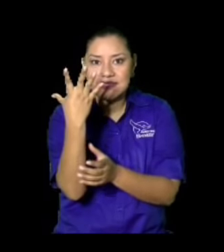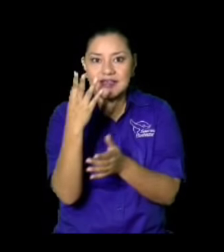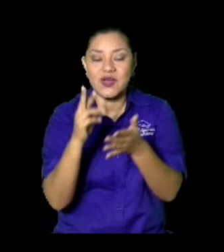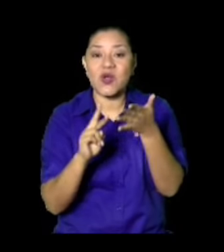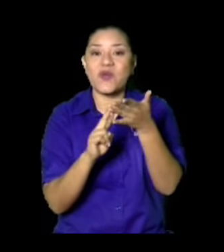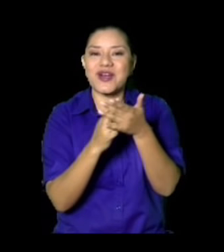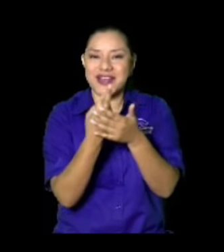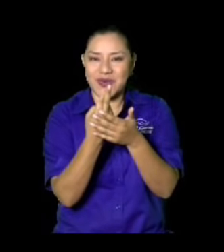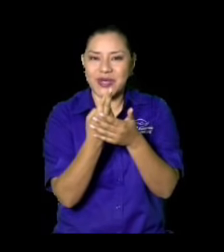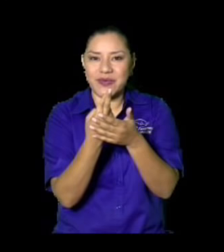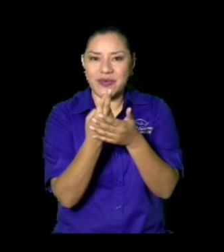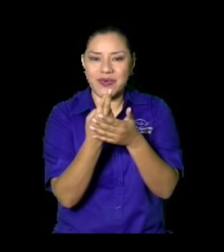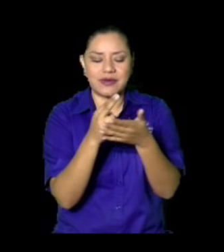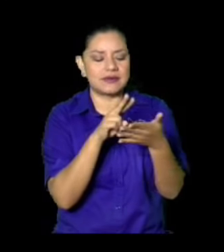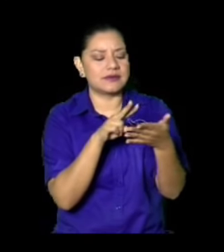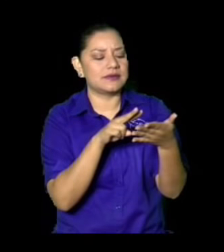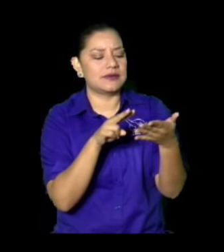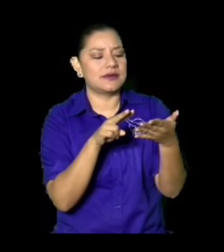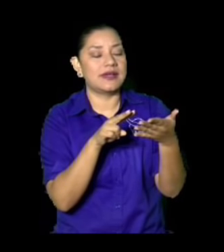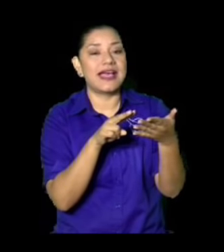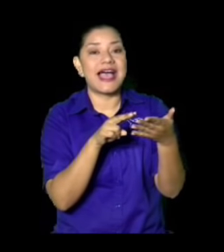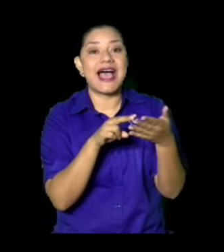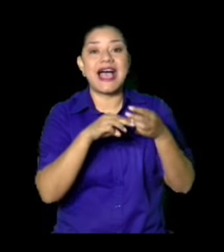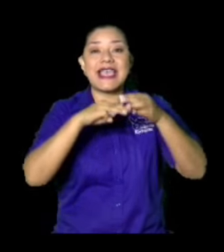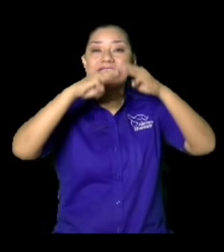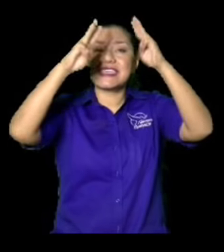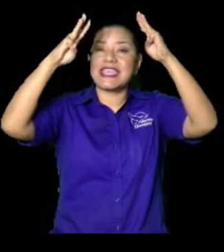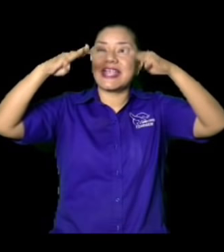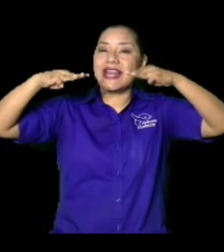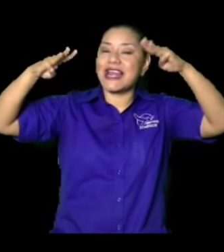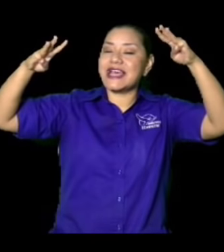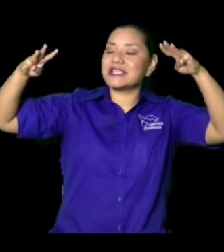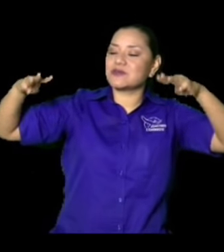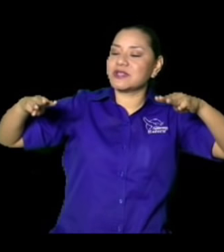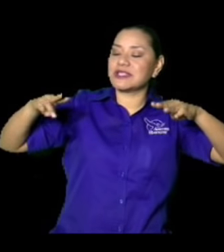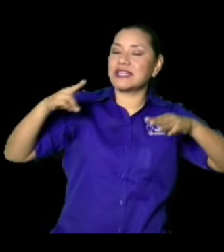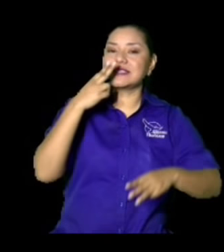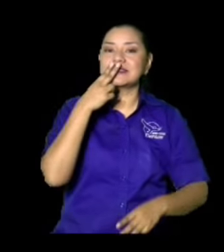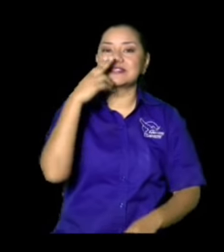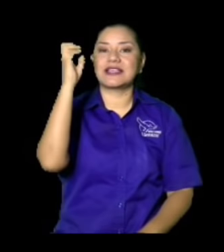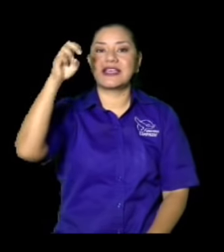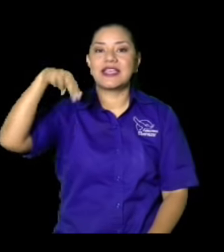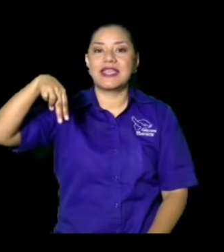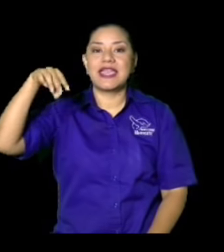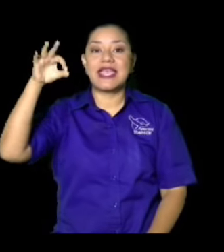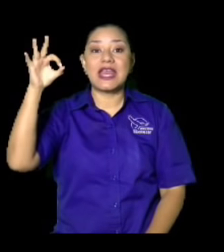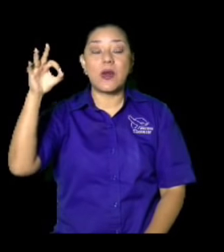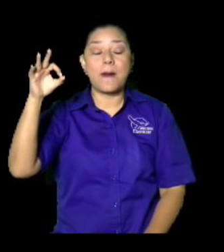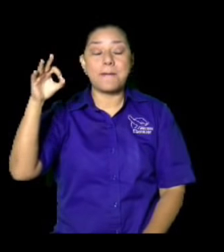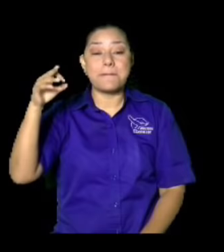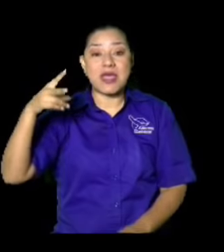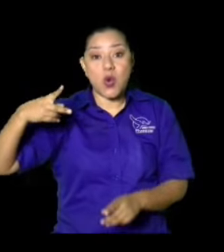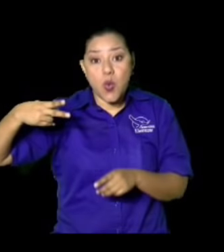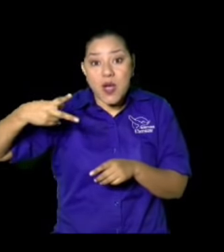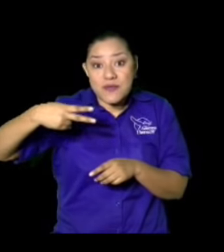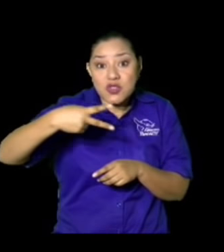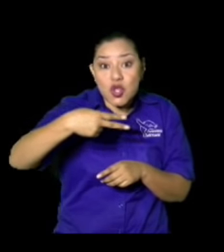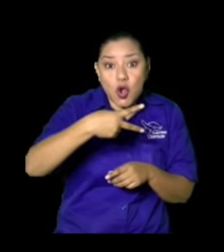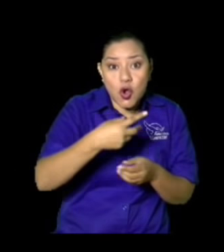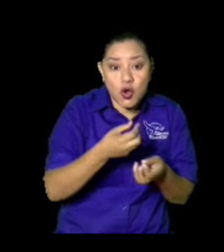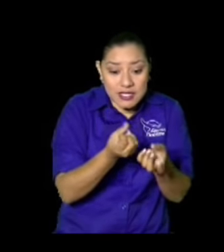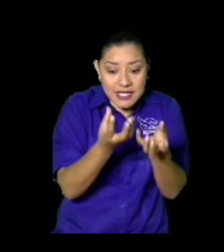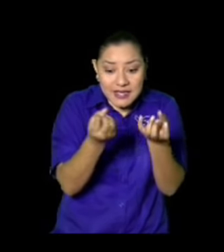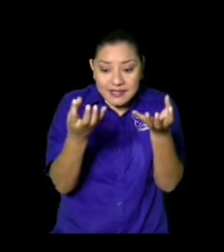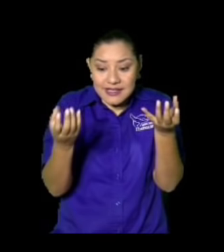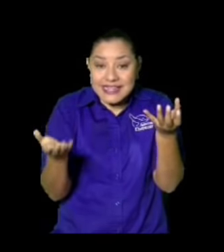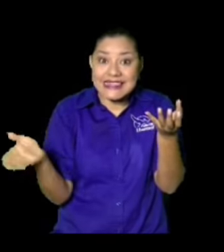y apilado el heno de las montañas. Pero una vez cortadita la hierba, aparece